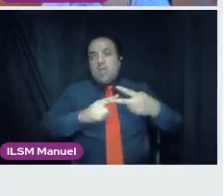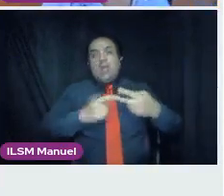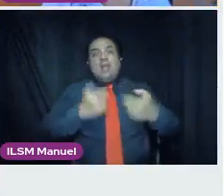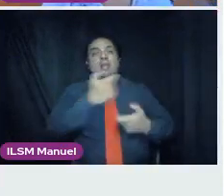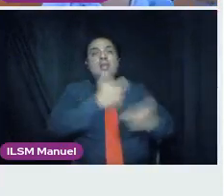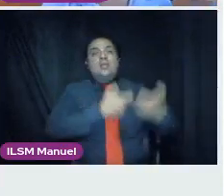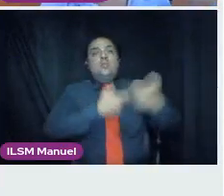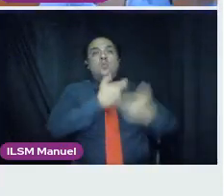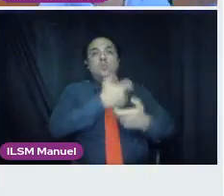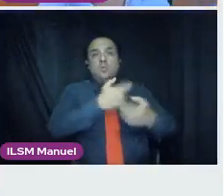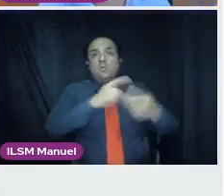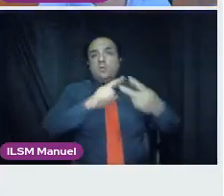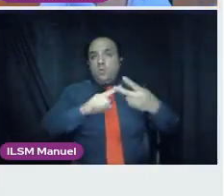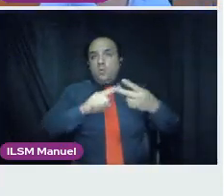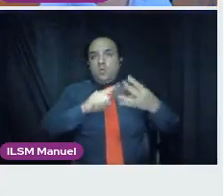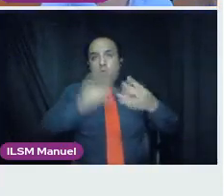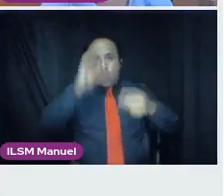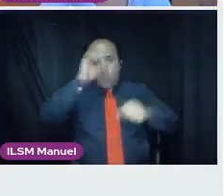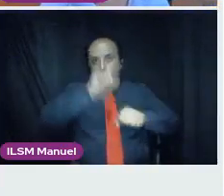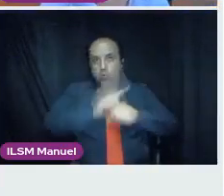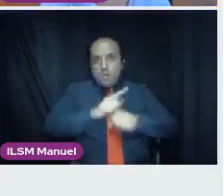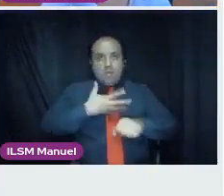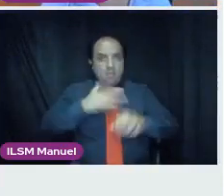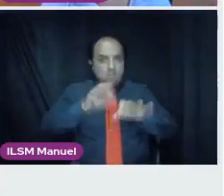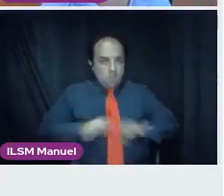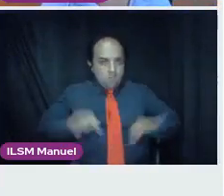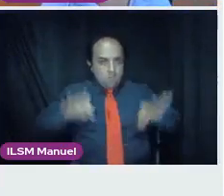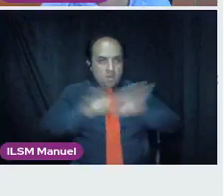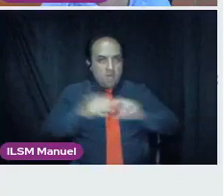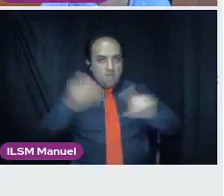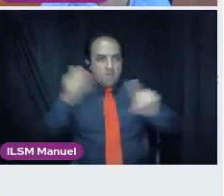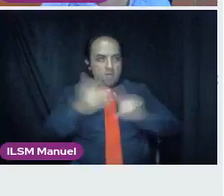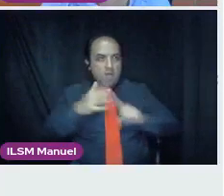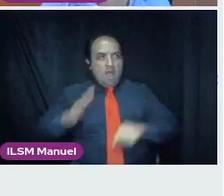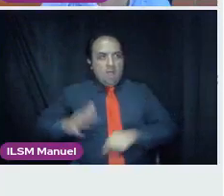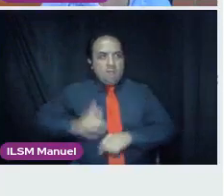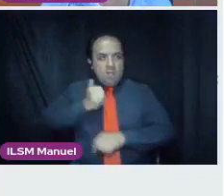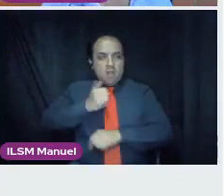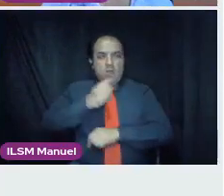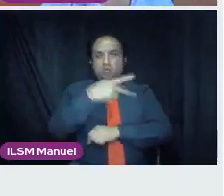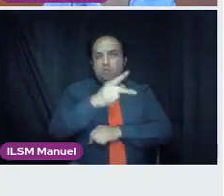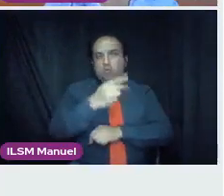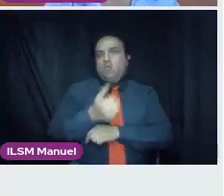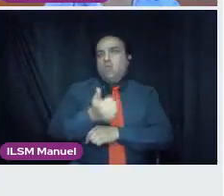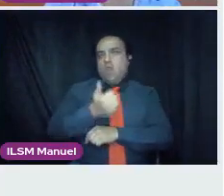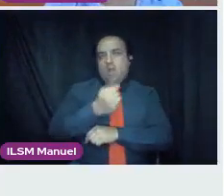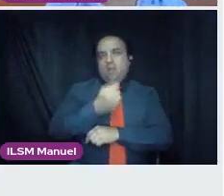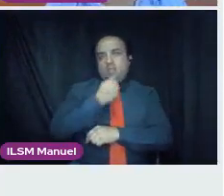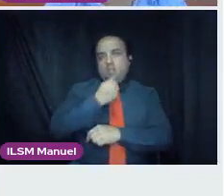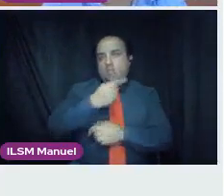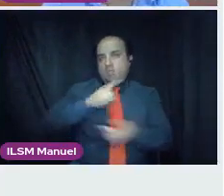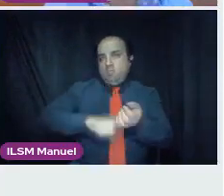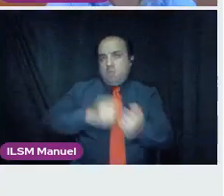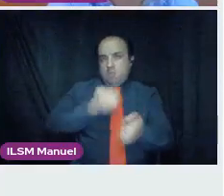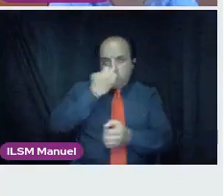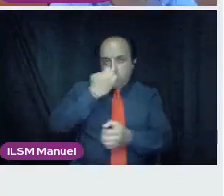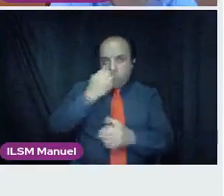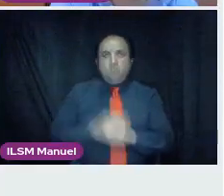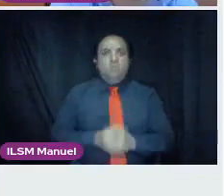lo cultural, tiene un impacto en el aprovechamiento académico de los chicos. Entonces, a diferencia de